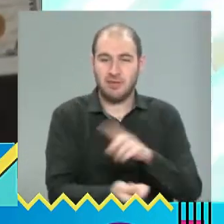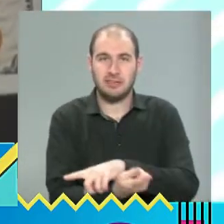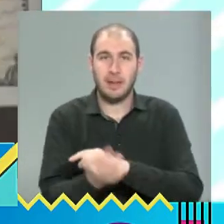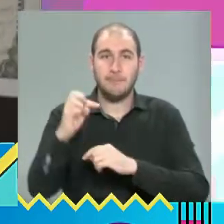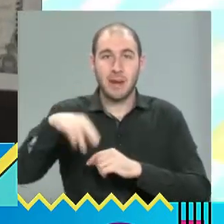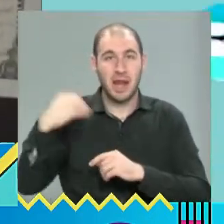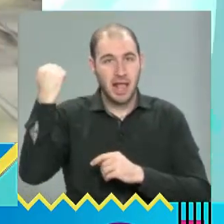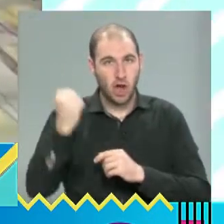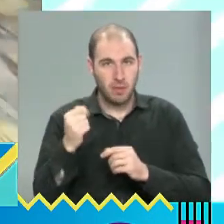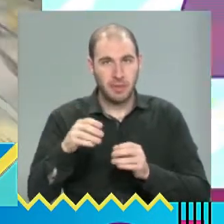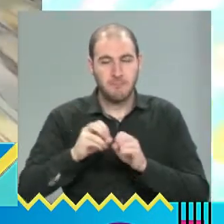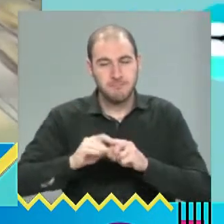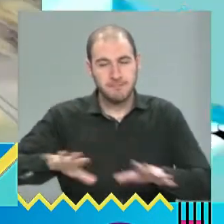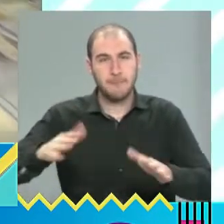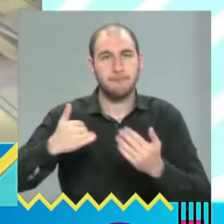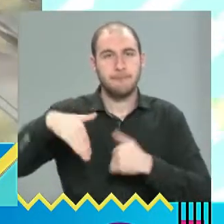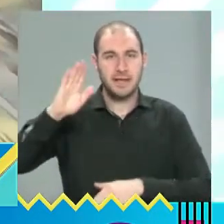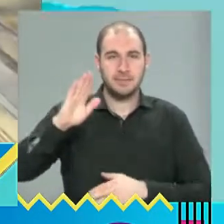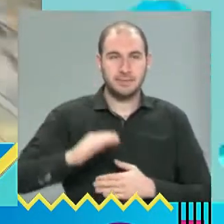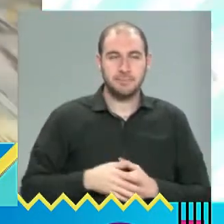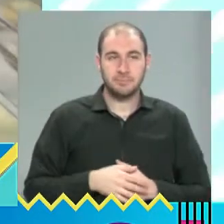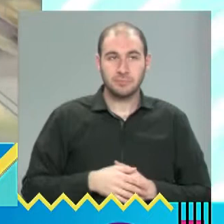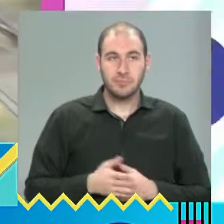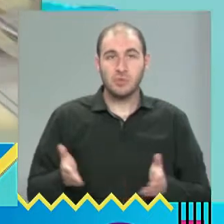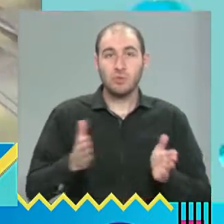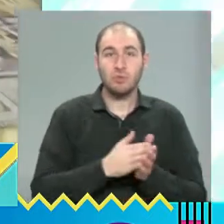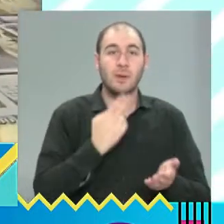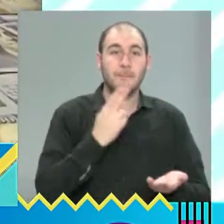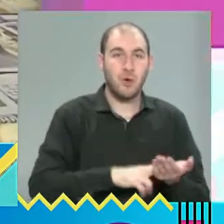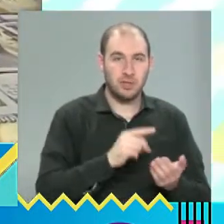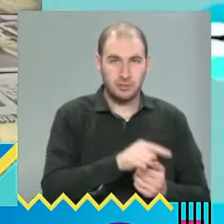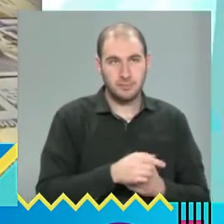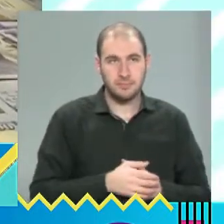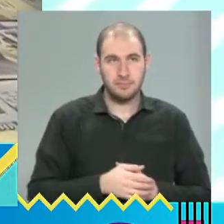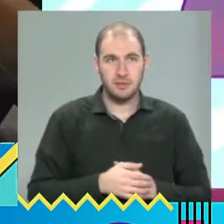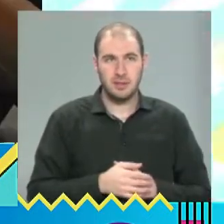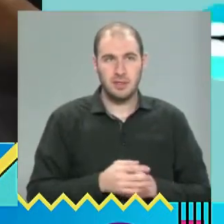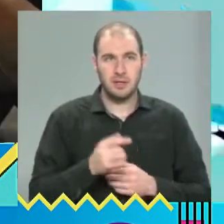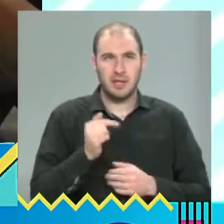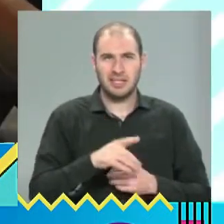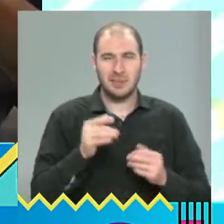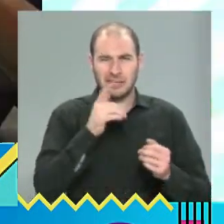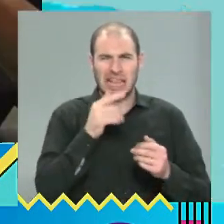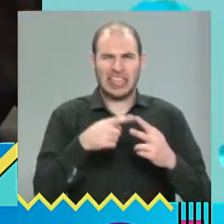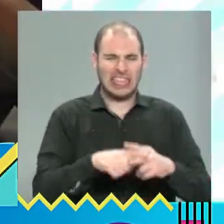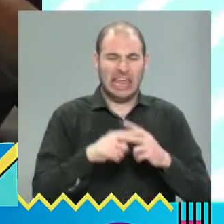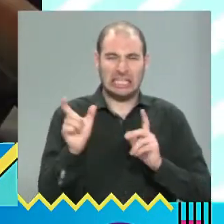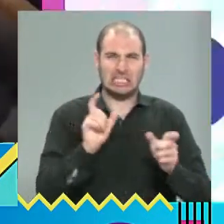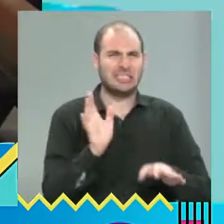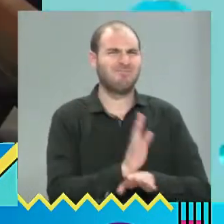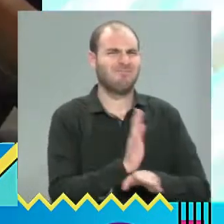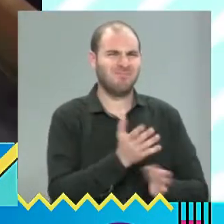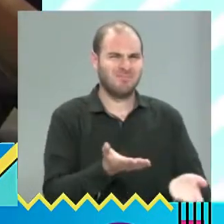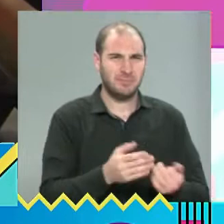política monetaria se hacía más expansiva junto con la fiscal. Quizás me puse muy técnico en esto que estoy diciendo. ¿Eso qué